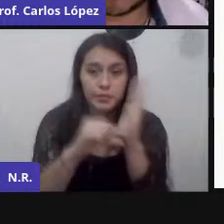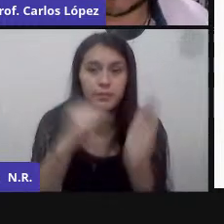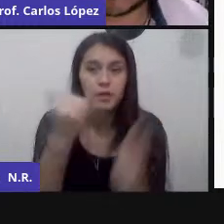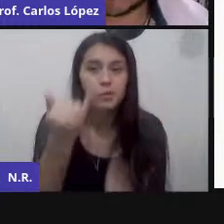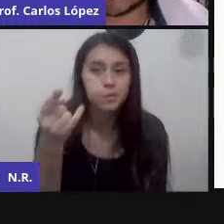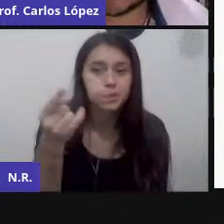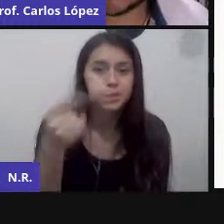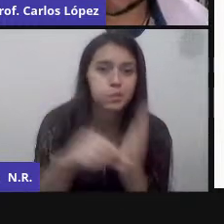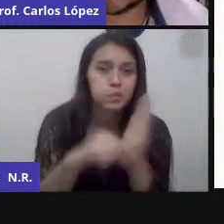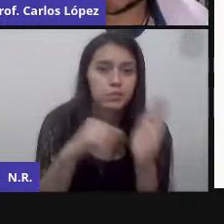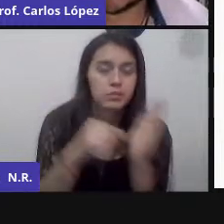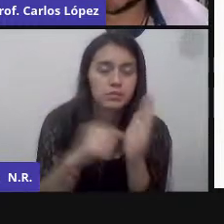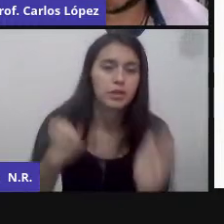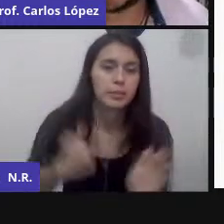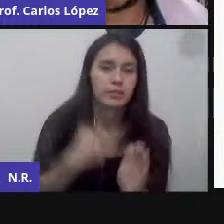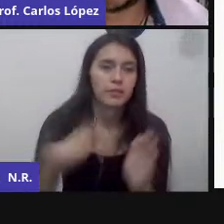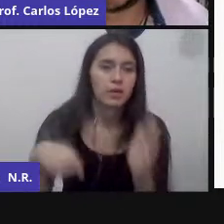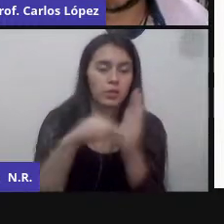favor.